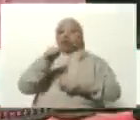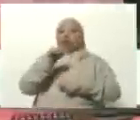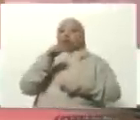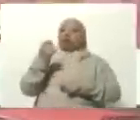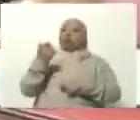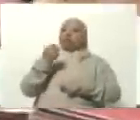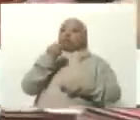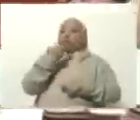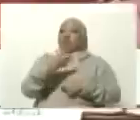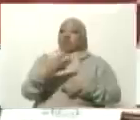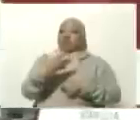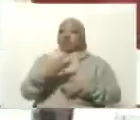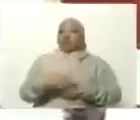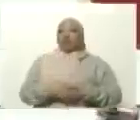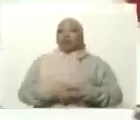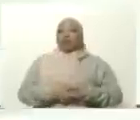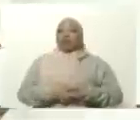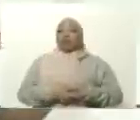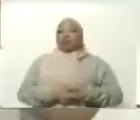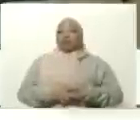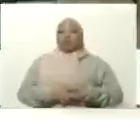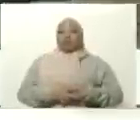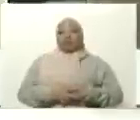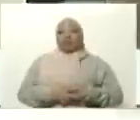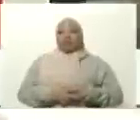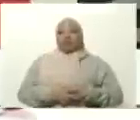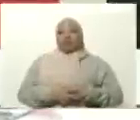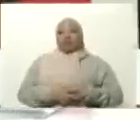buenas van a poder.